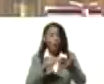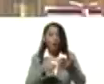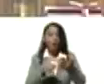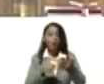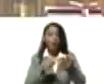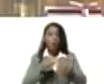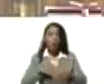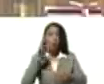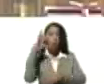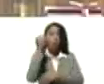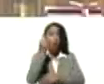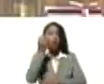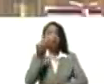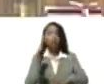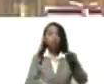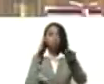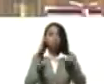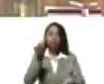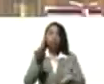puede lograr un equilibrio